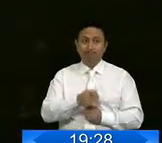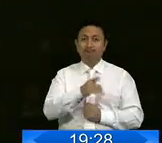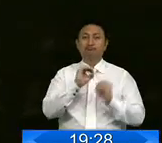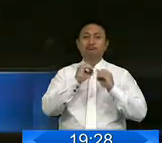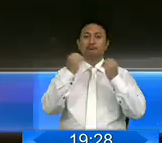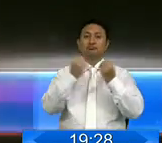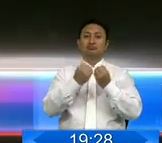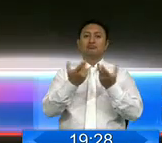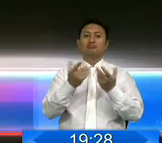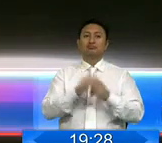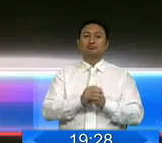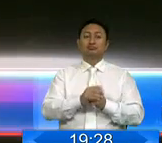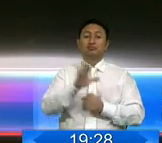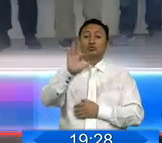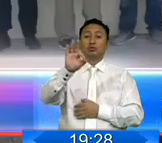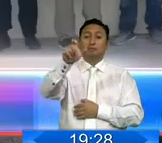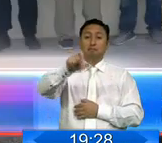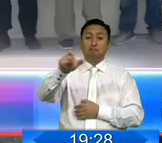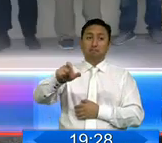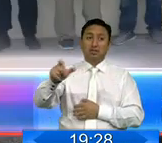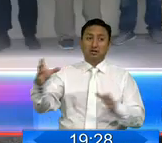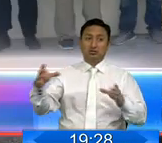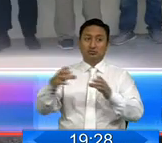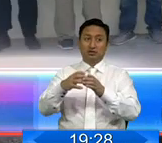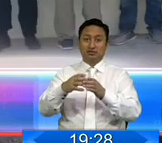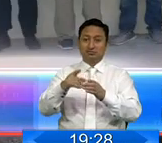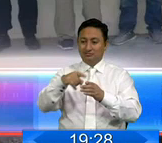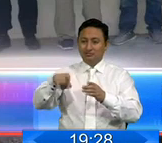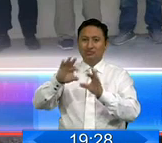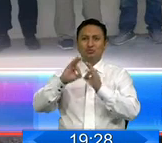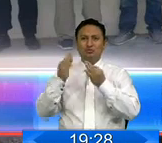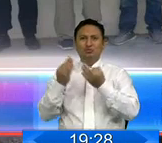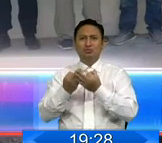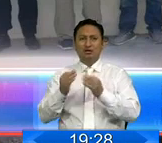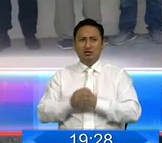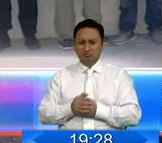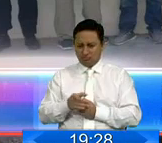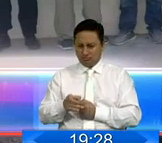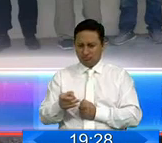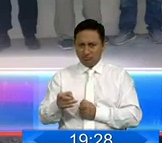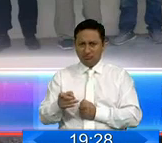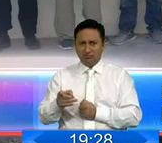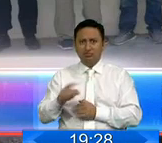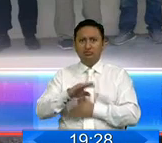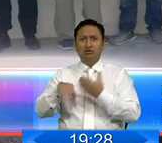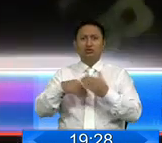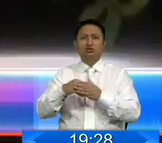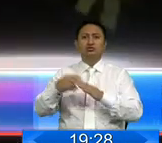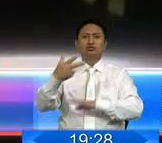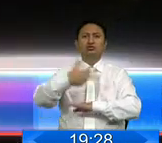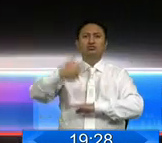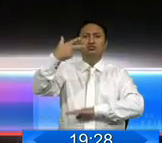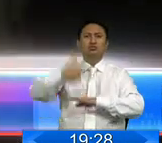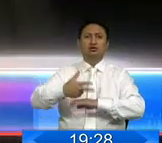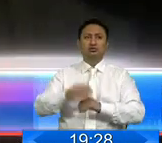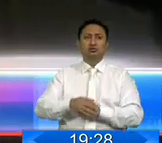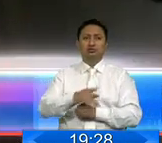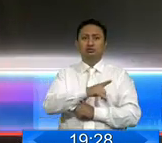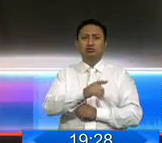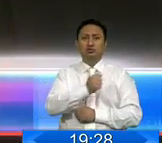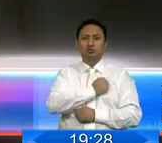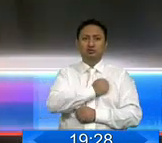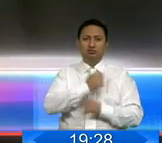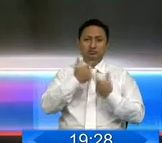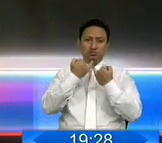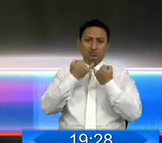desarticuladas estaba conformada por 9 miembros con vínculos familiares. La particularidad, eran oriundos de Chimborazo, es decir, hablaban en su propio